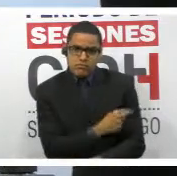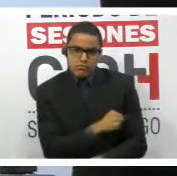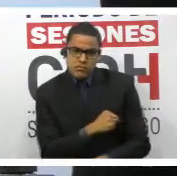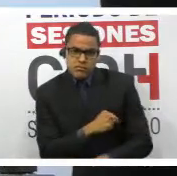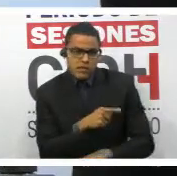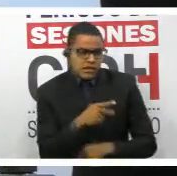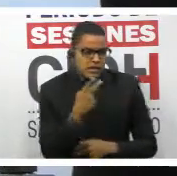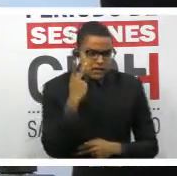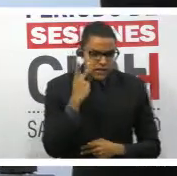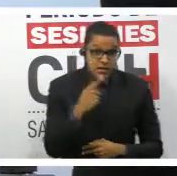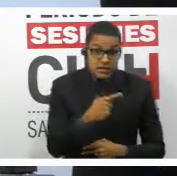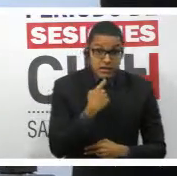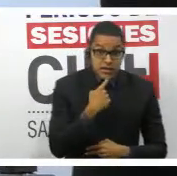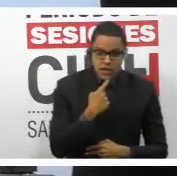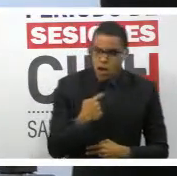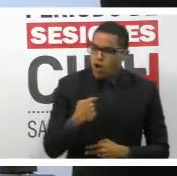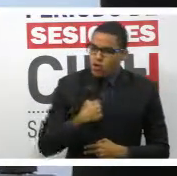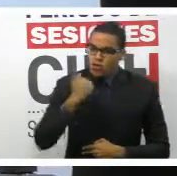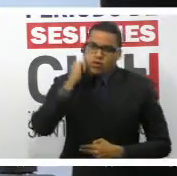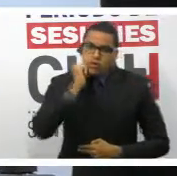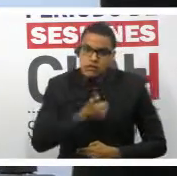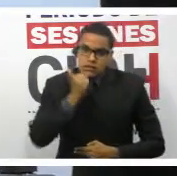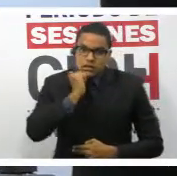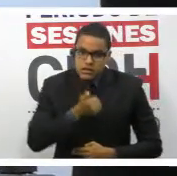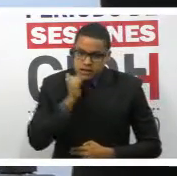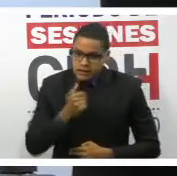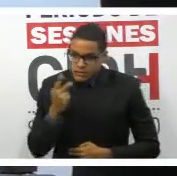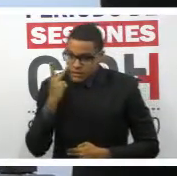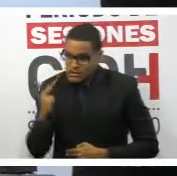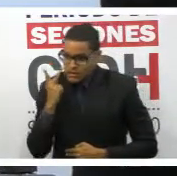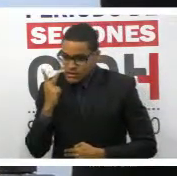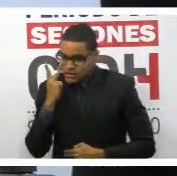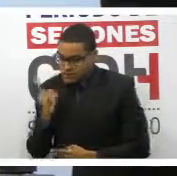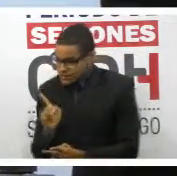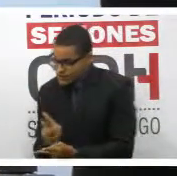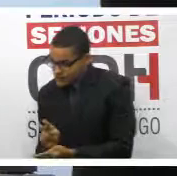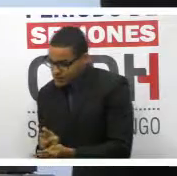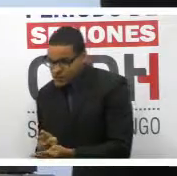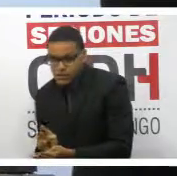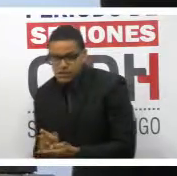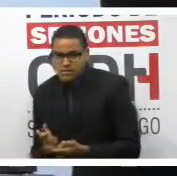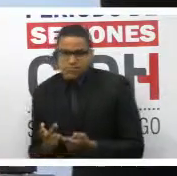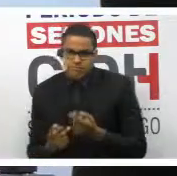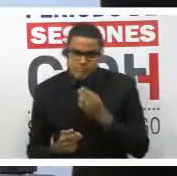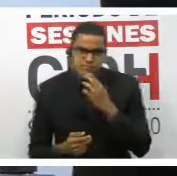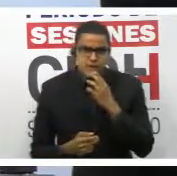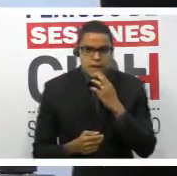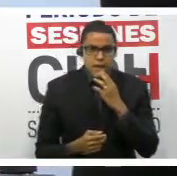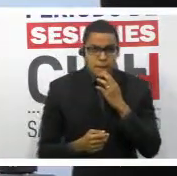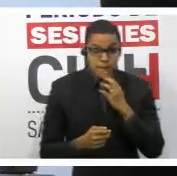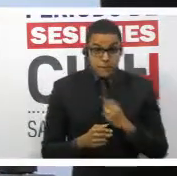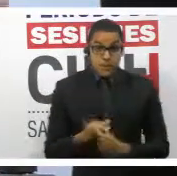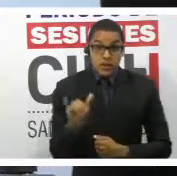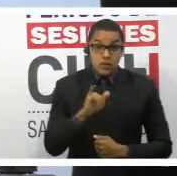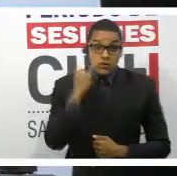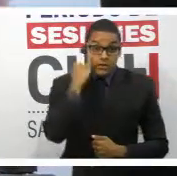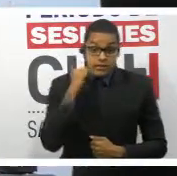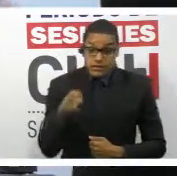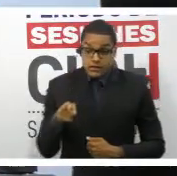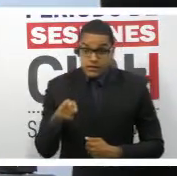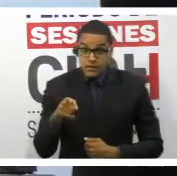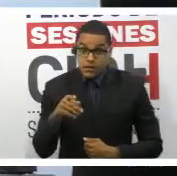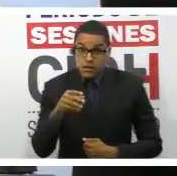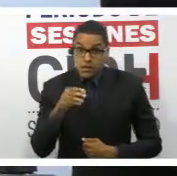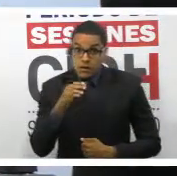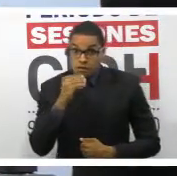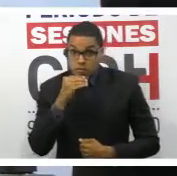derechos por ejemplo si una madre da a luz en el hospital automáticamente se le remueve y esto lo hemos lo visto lo hemos visto